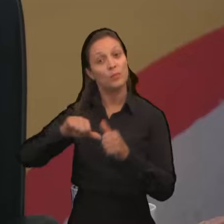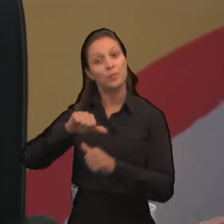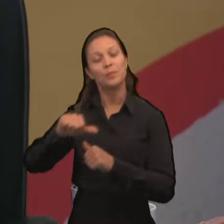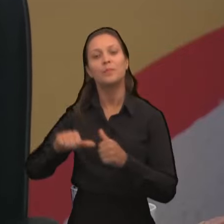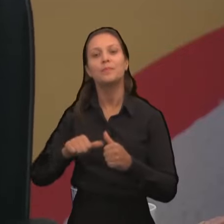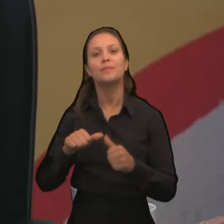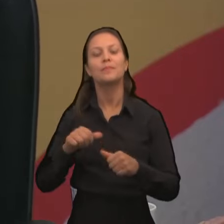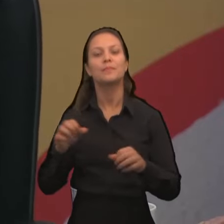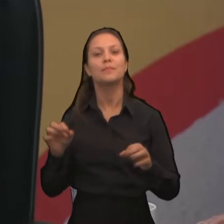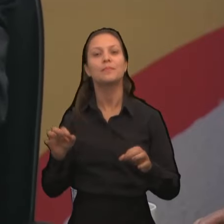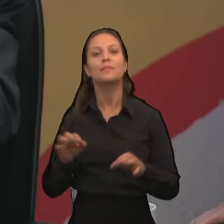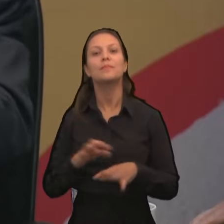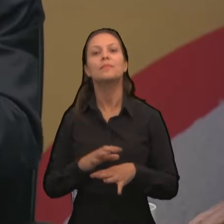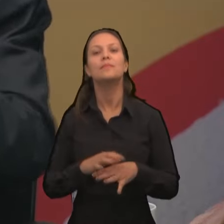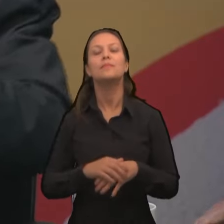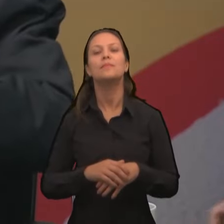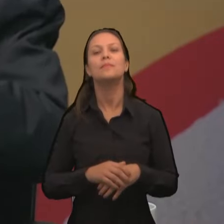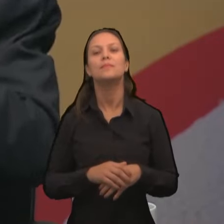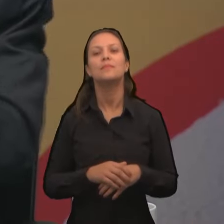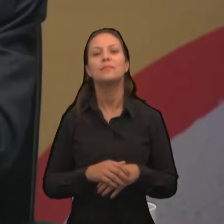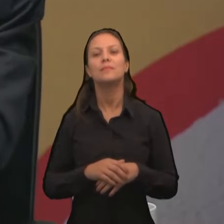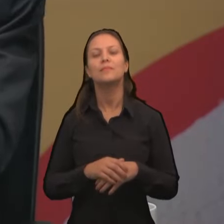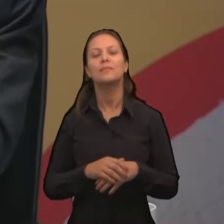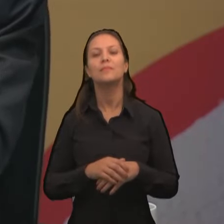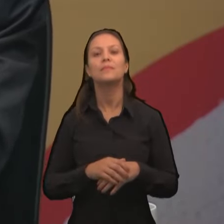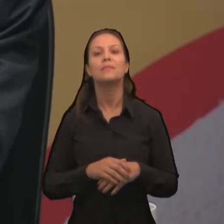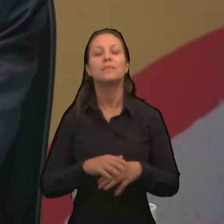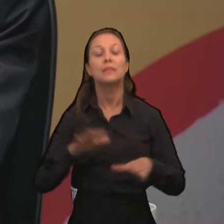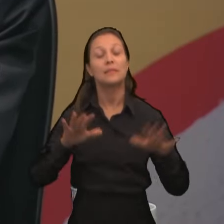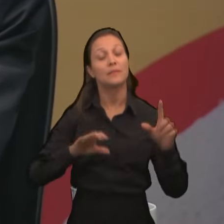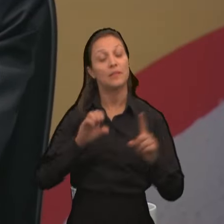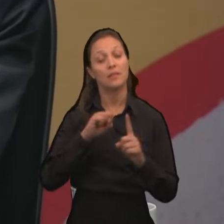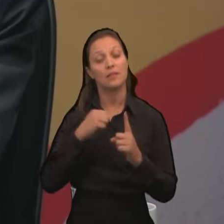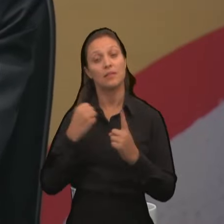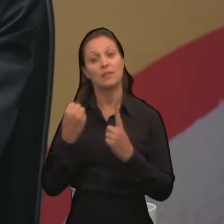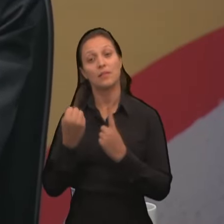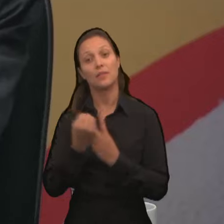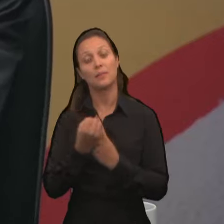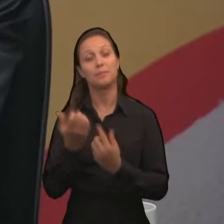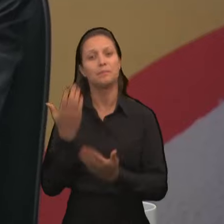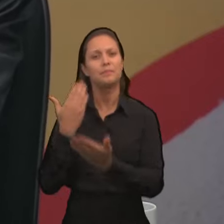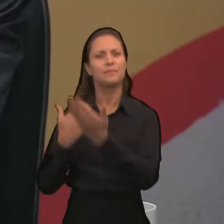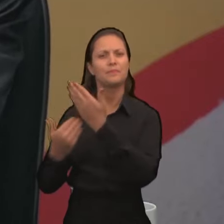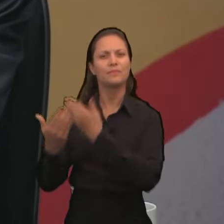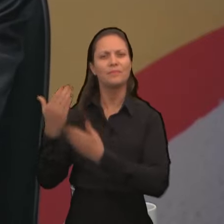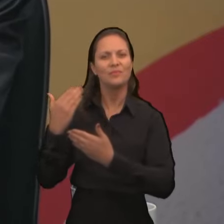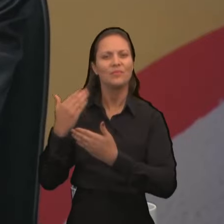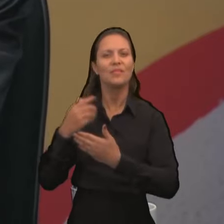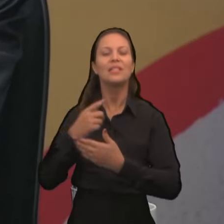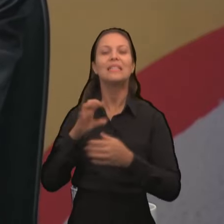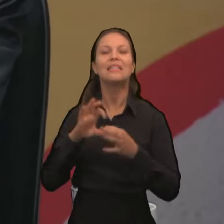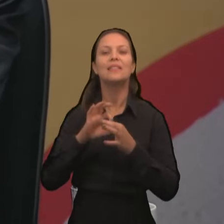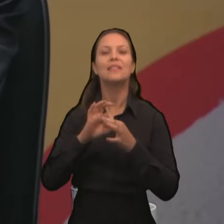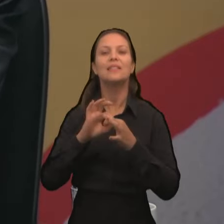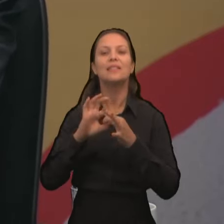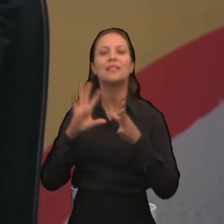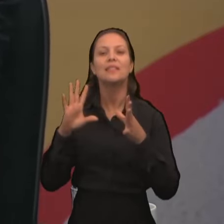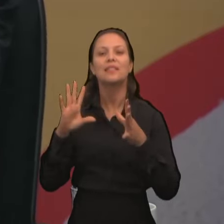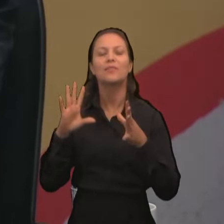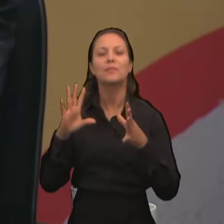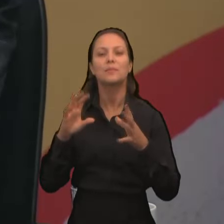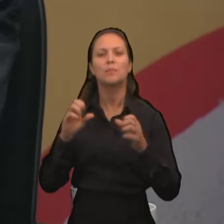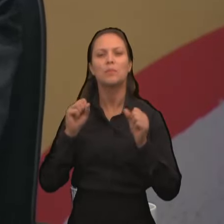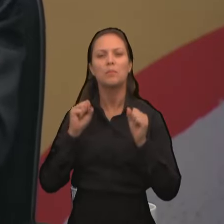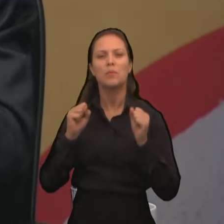esto cambia completamente uno de los pilares de la sociedad occidental, que es el libre